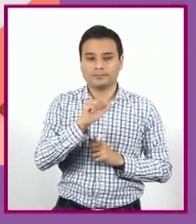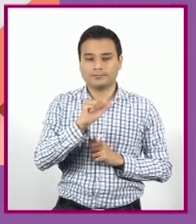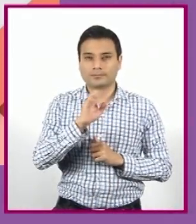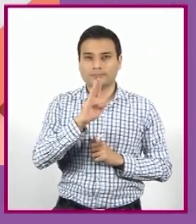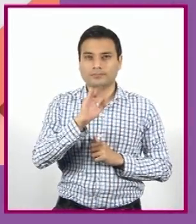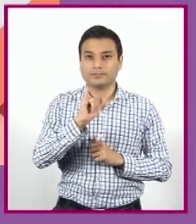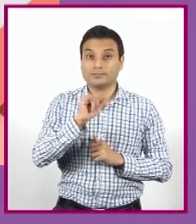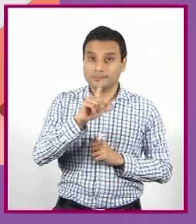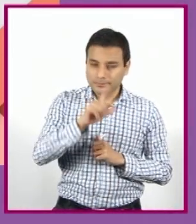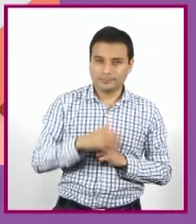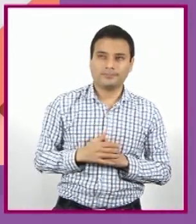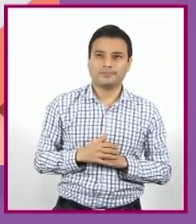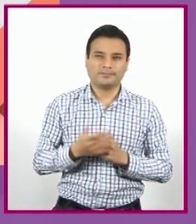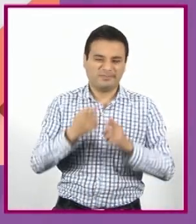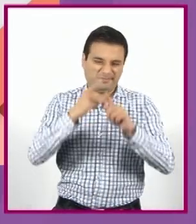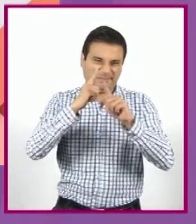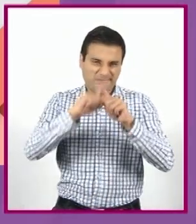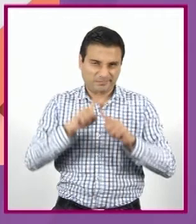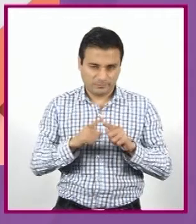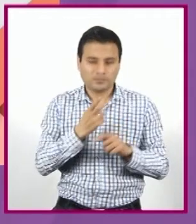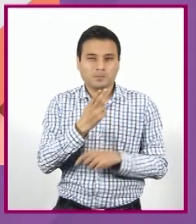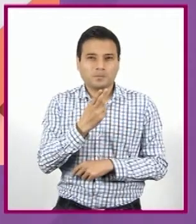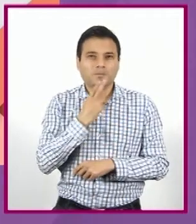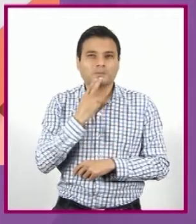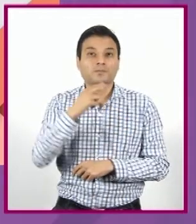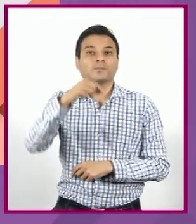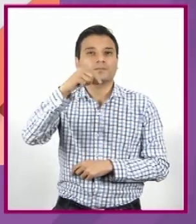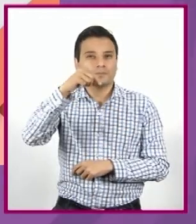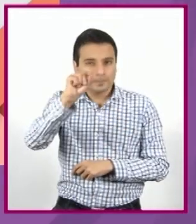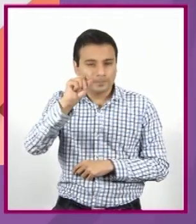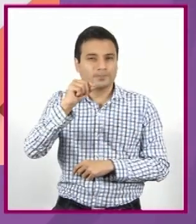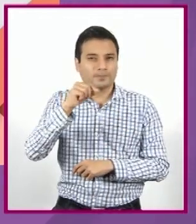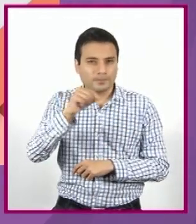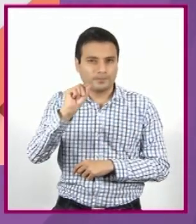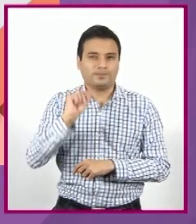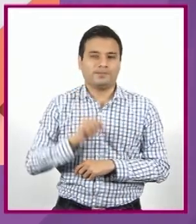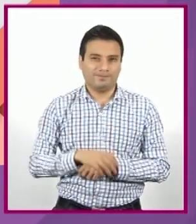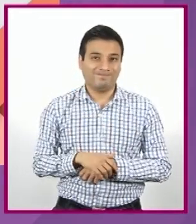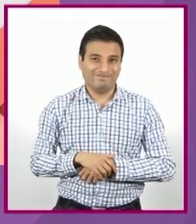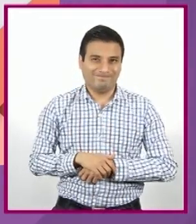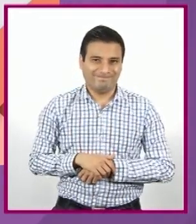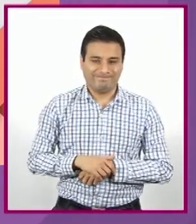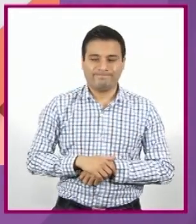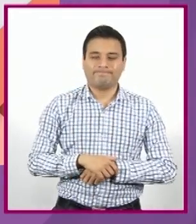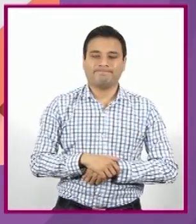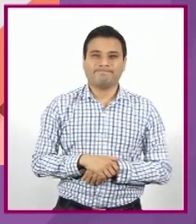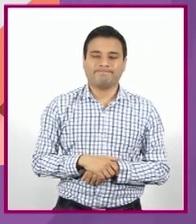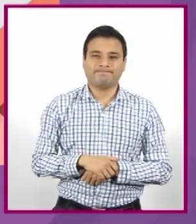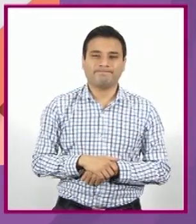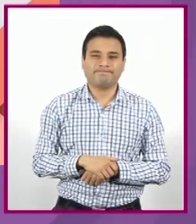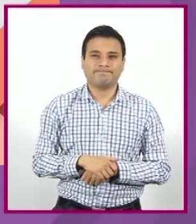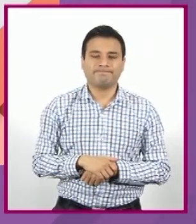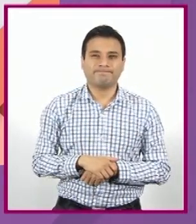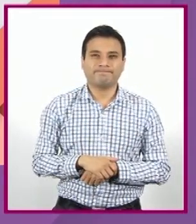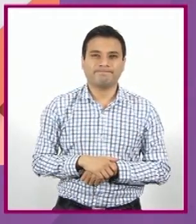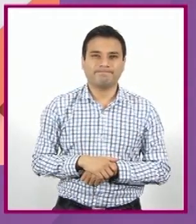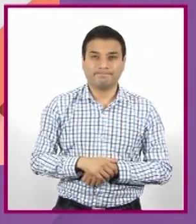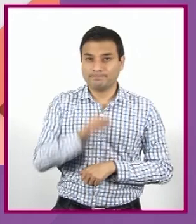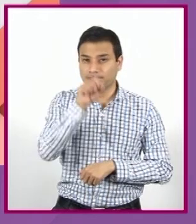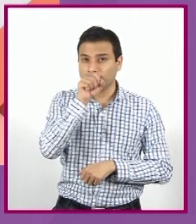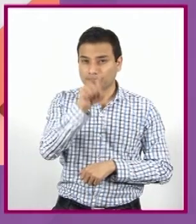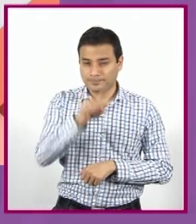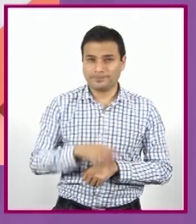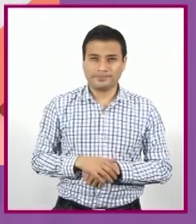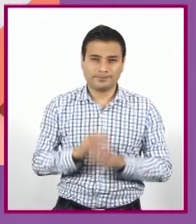muestran sendos ejemplos de la acentuación gráfica en palabras agudas, graves y esdrújulas. Signos de